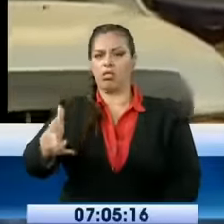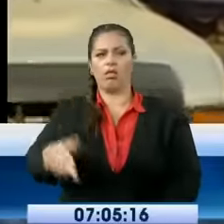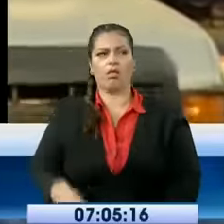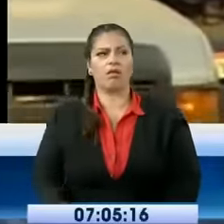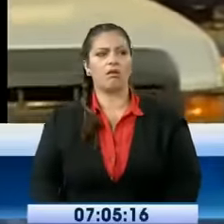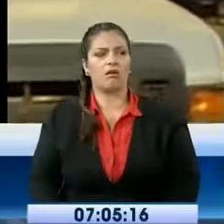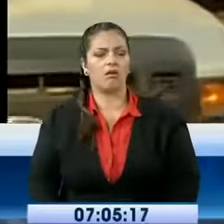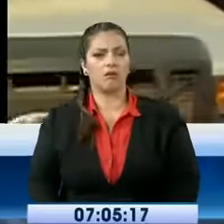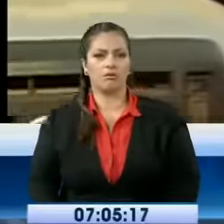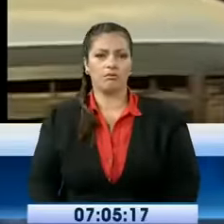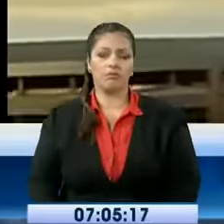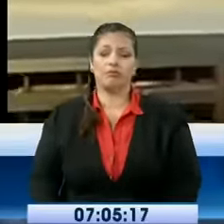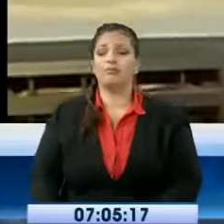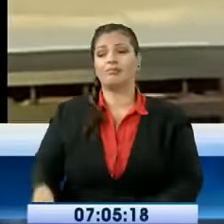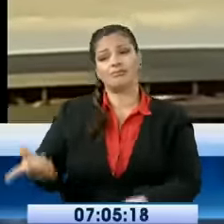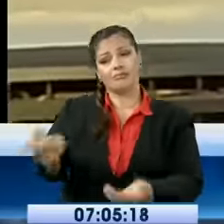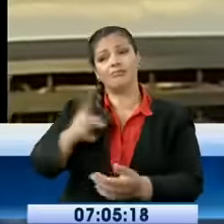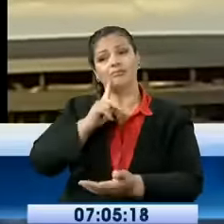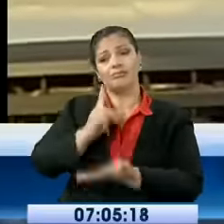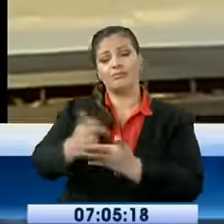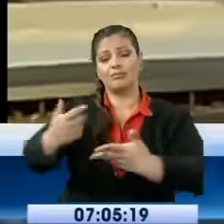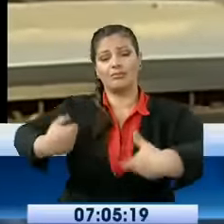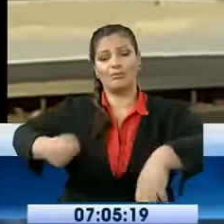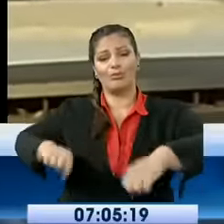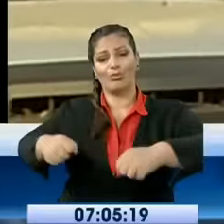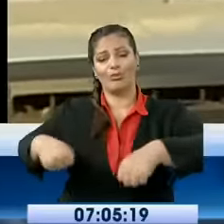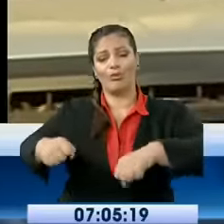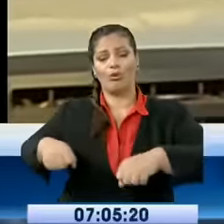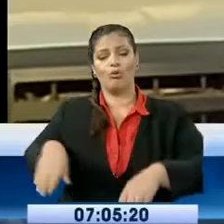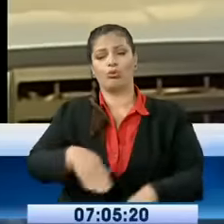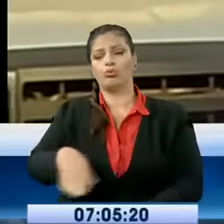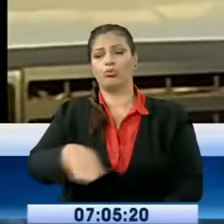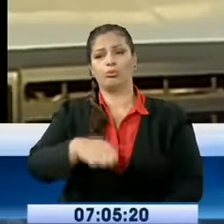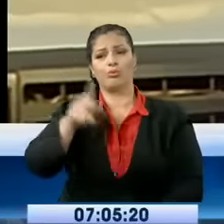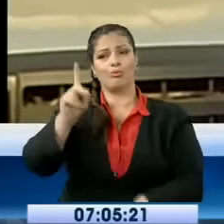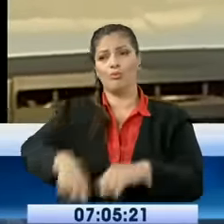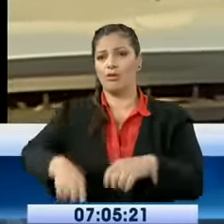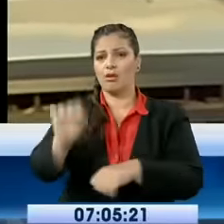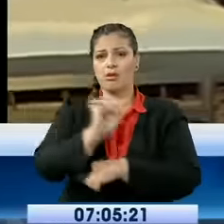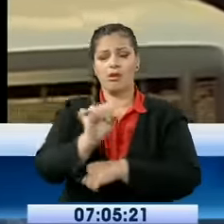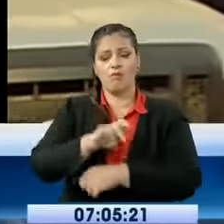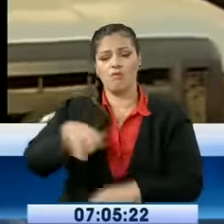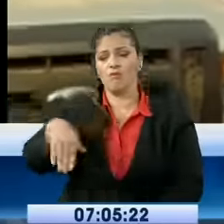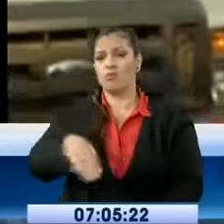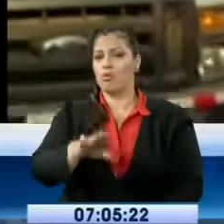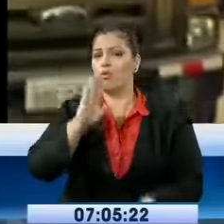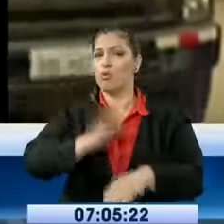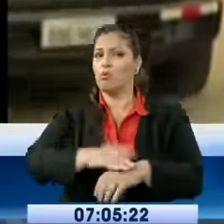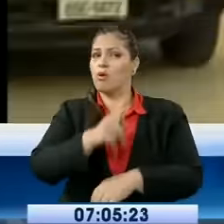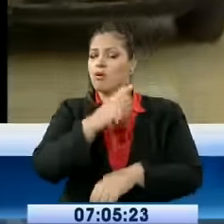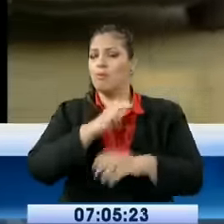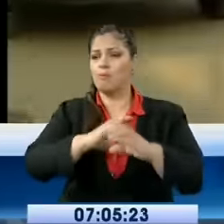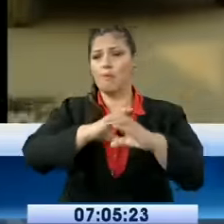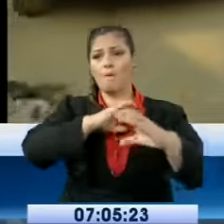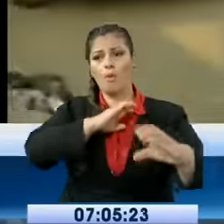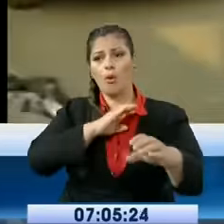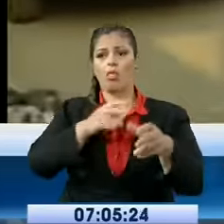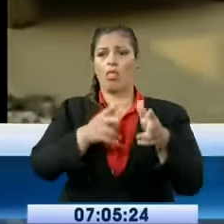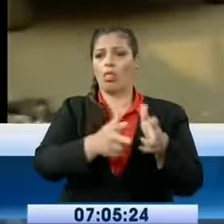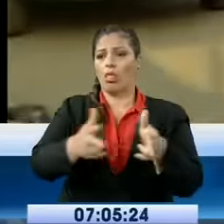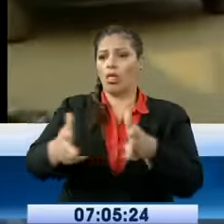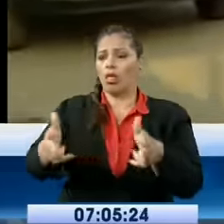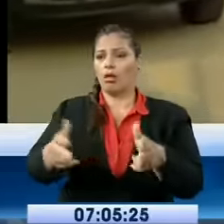avenida? Claro, pues para las motos no dejan pasar, los autos no dejan pasar nada aquí. Muchas gracias. Tengo conocimiento que